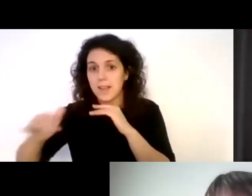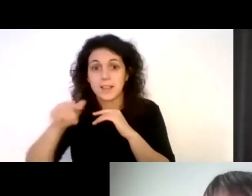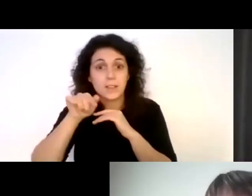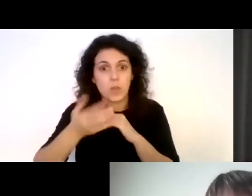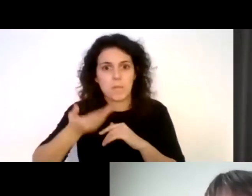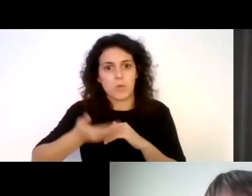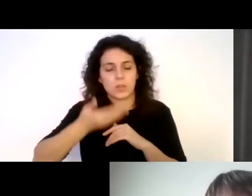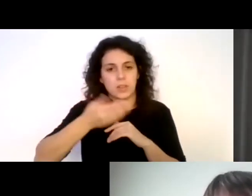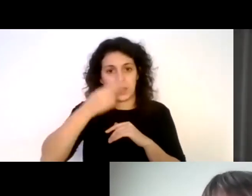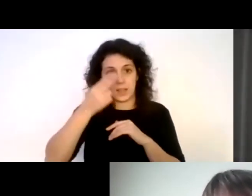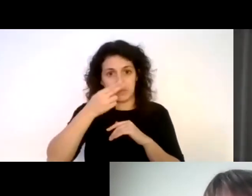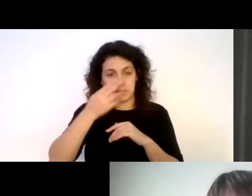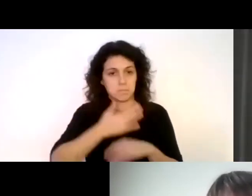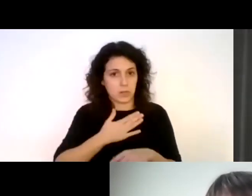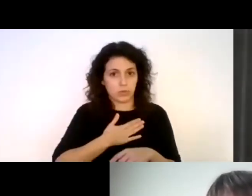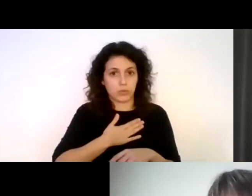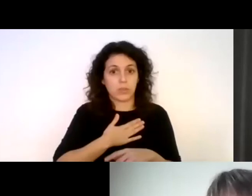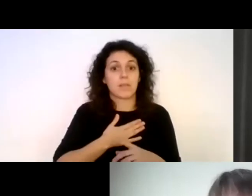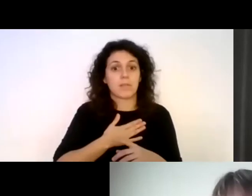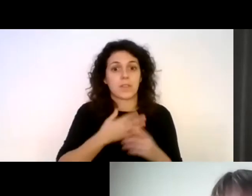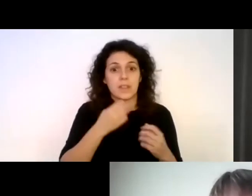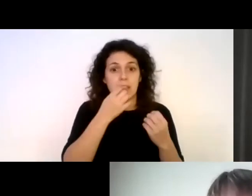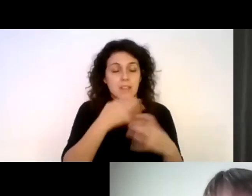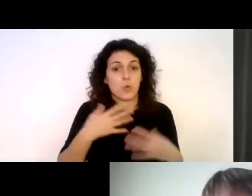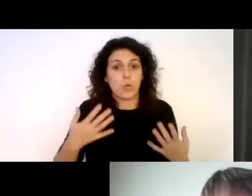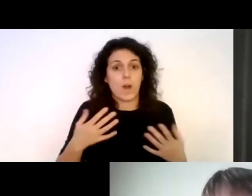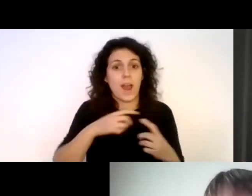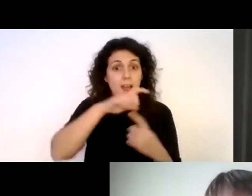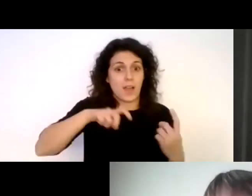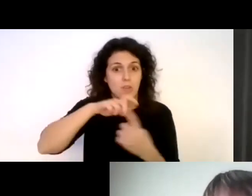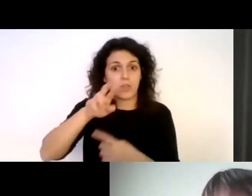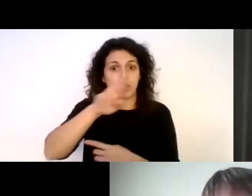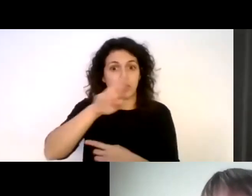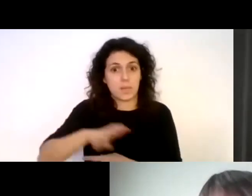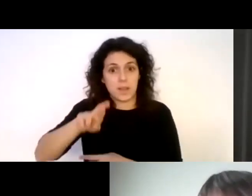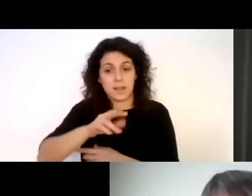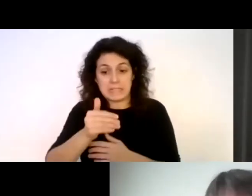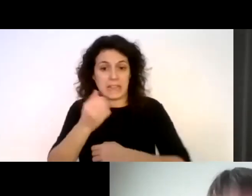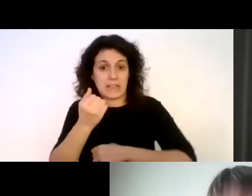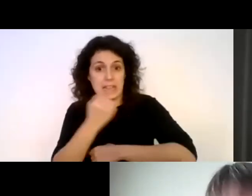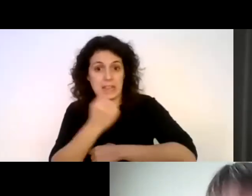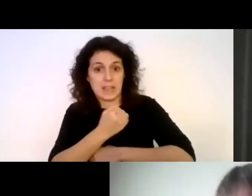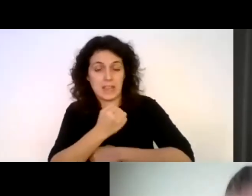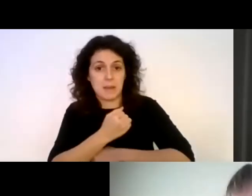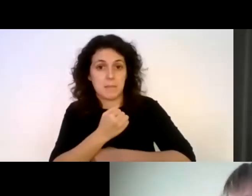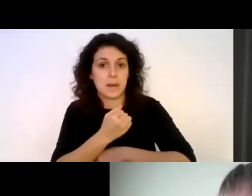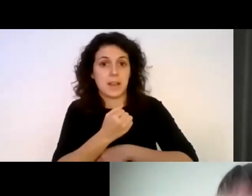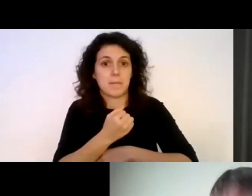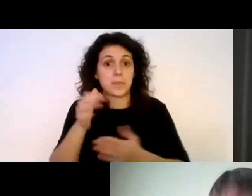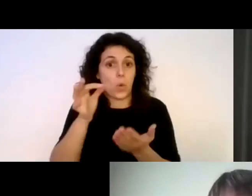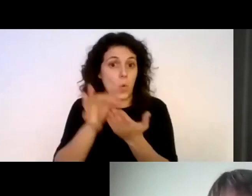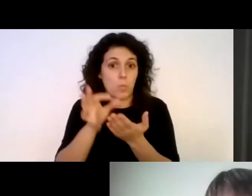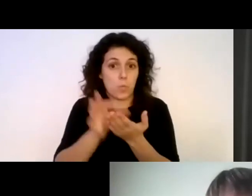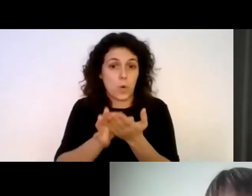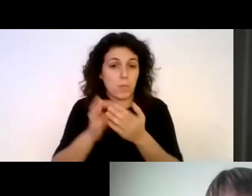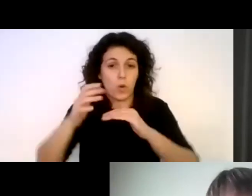nosotros. Decidimos repetirlo año a año. De hecho, tenemos uno pendiente ahora en diciembre en Playa Daro, en municipio de Sol y Playa, pero